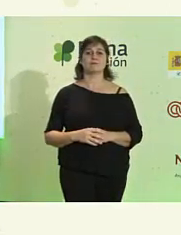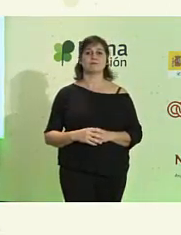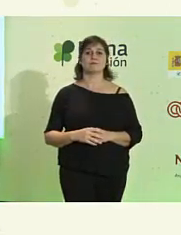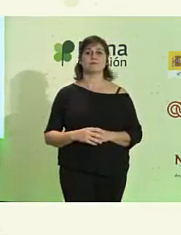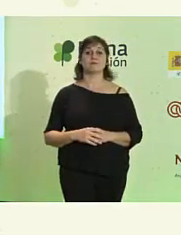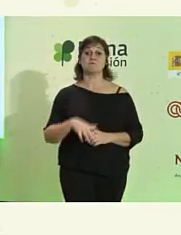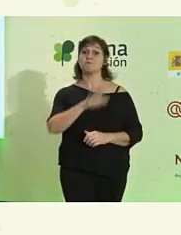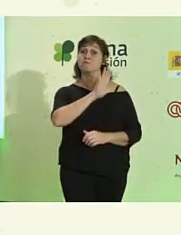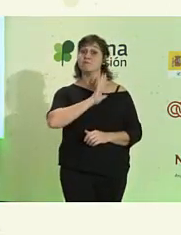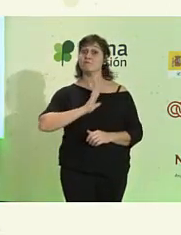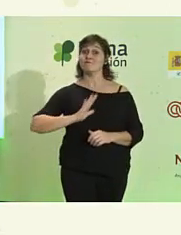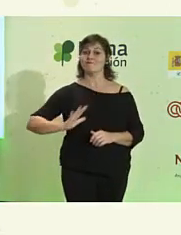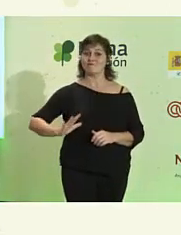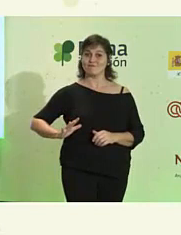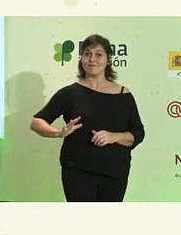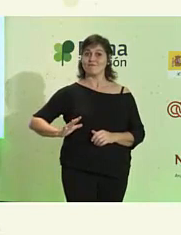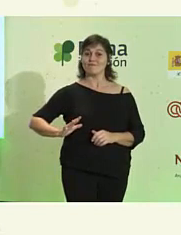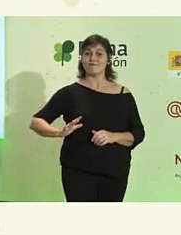Mientras tanto, también